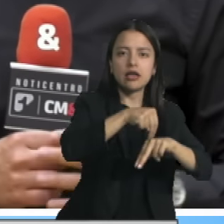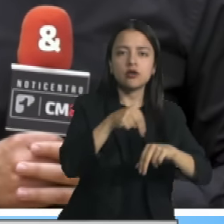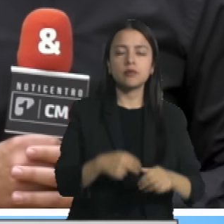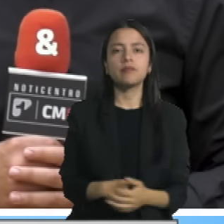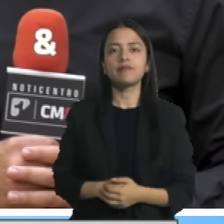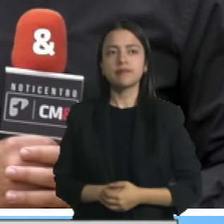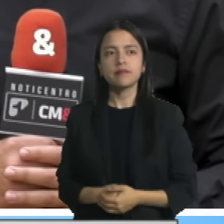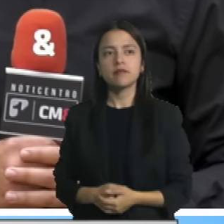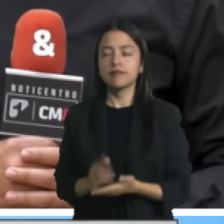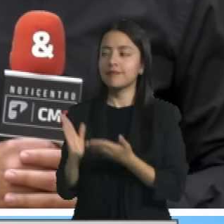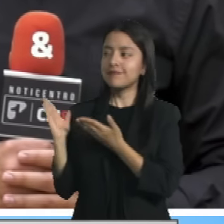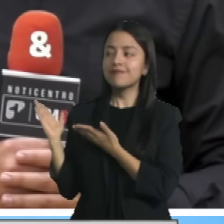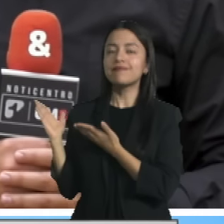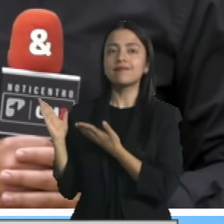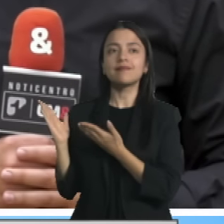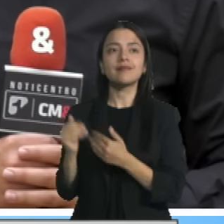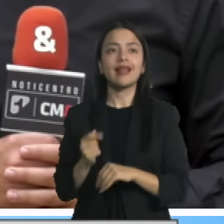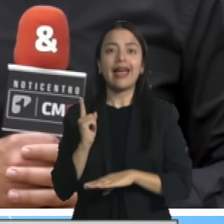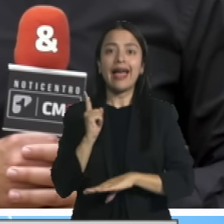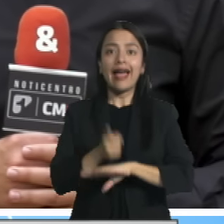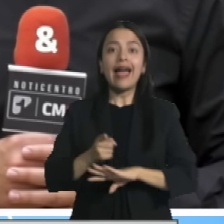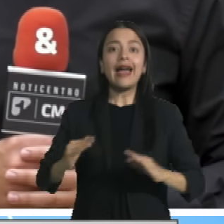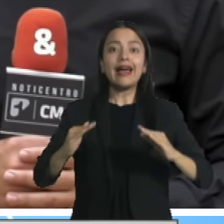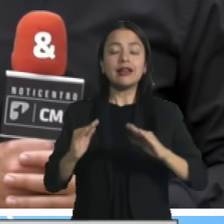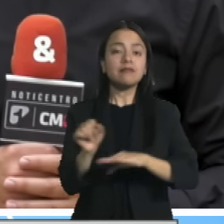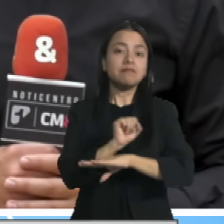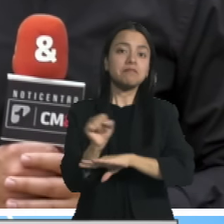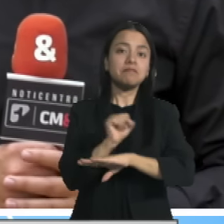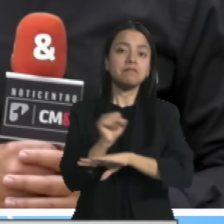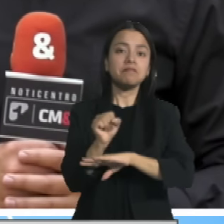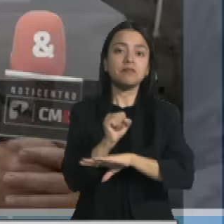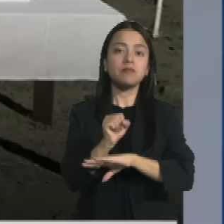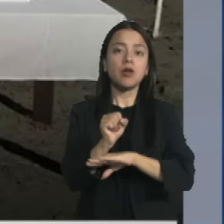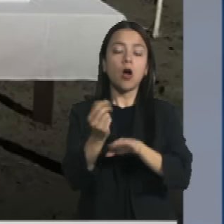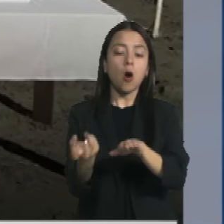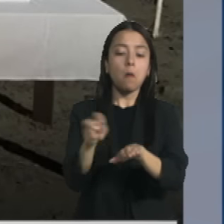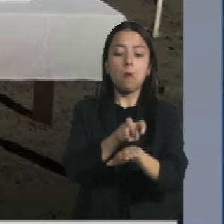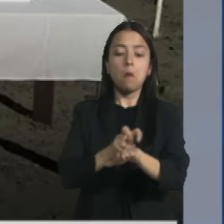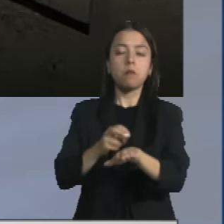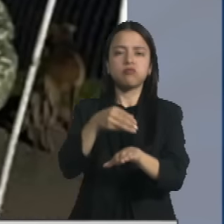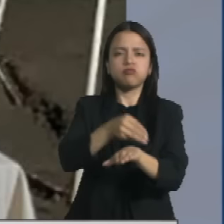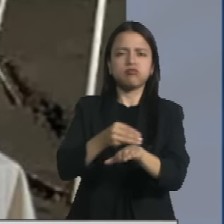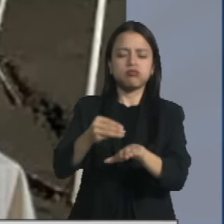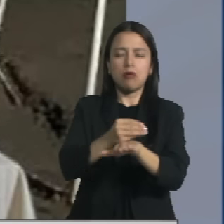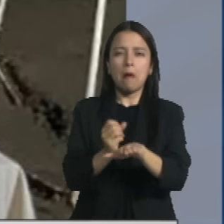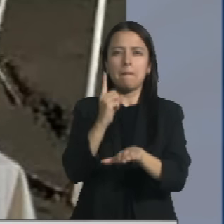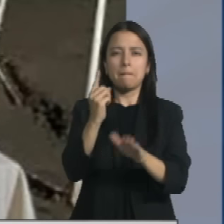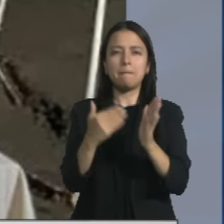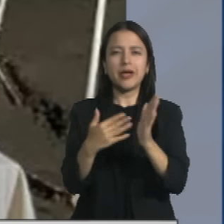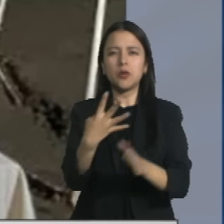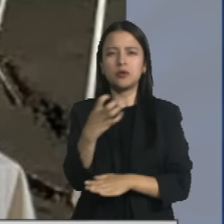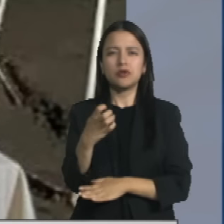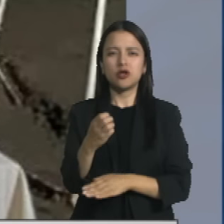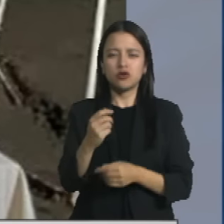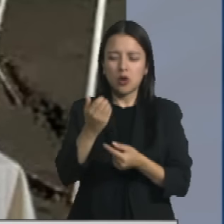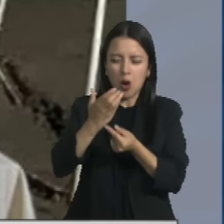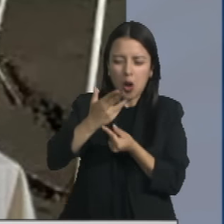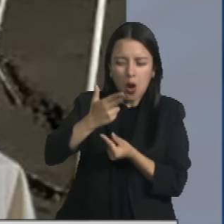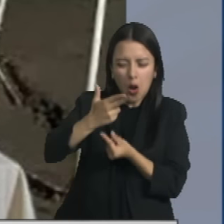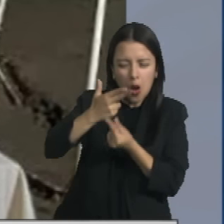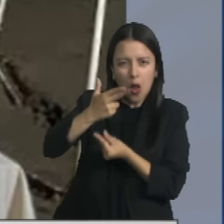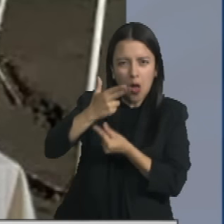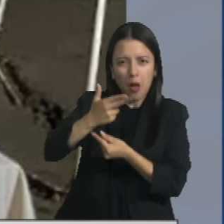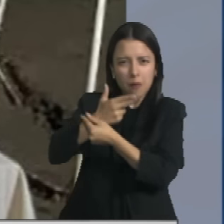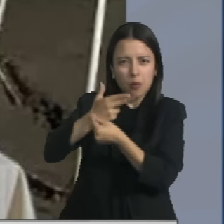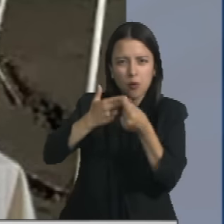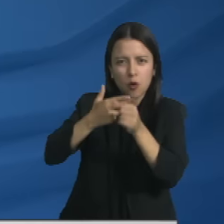asignada al alcalde de Tumaco, pues encontraron las autoridades más de 1.400 cartuchos de una pistola 9 milímetros y también un